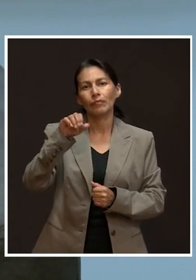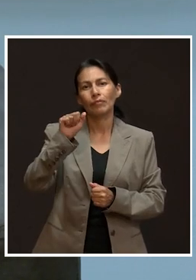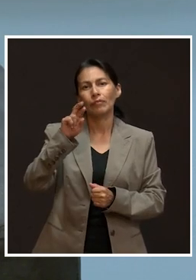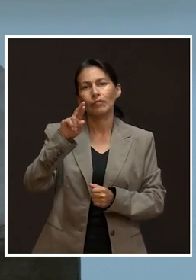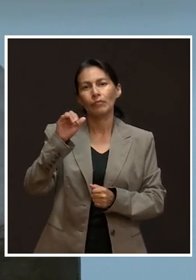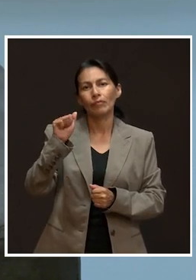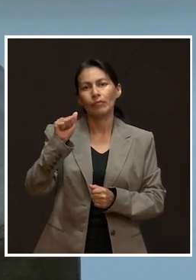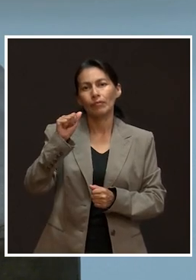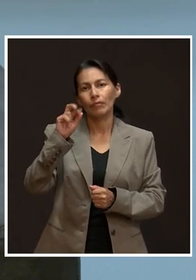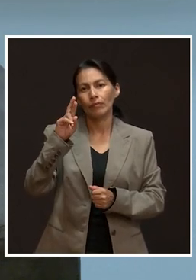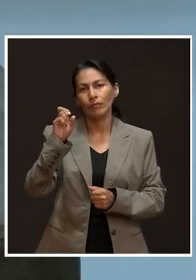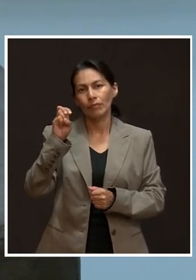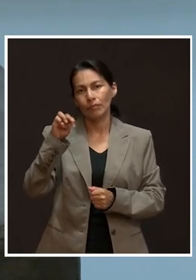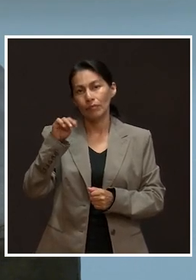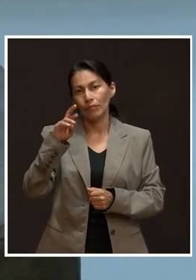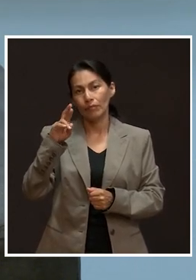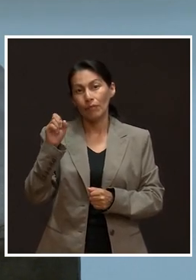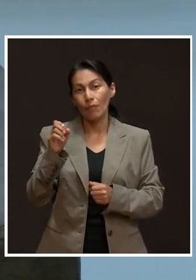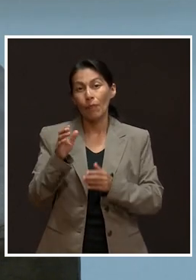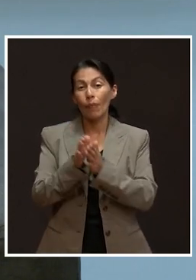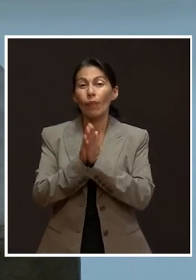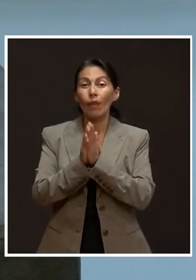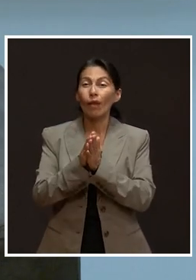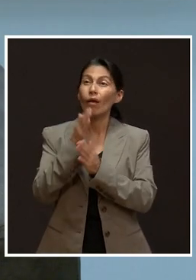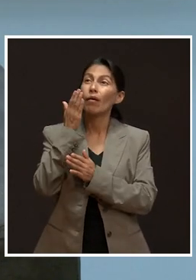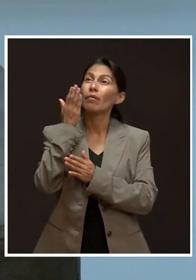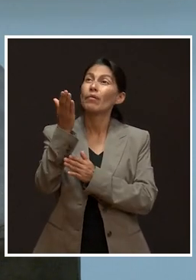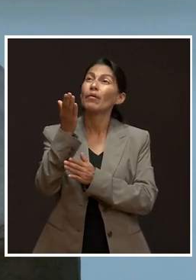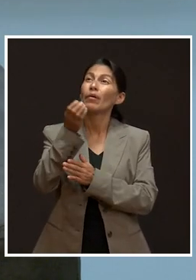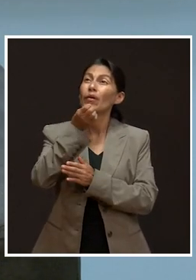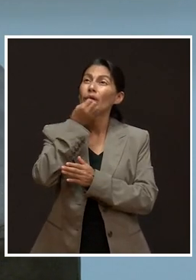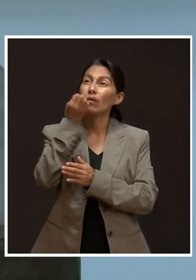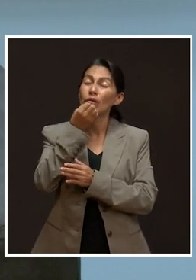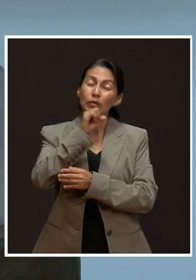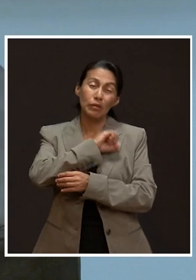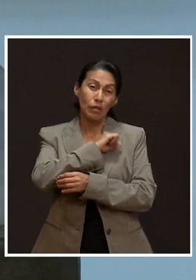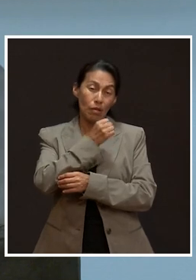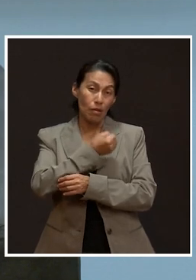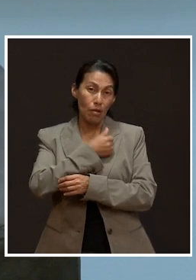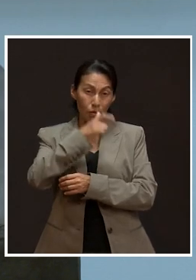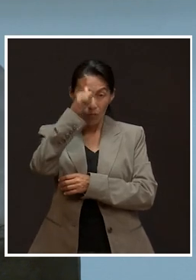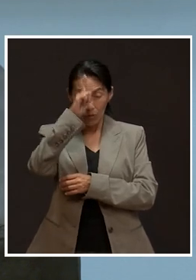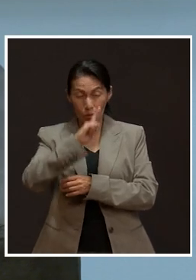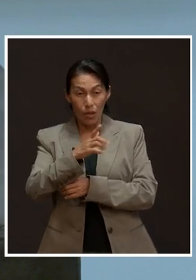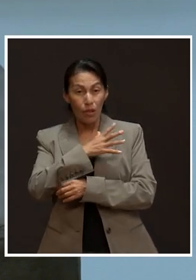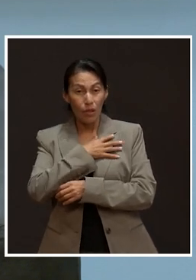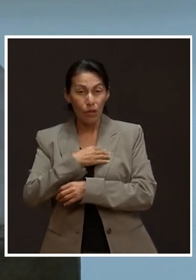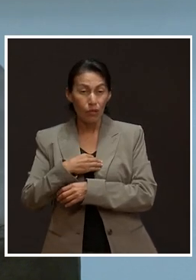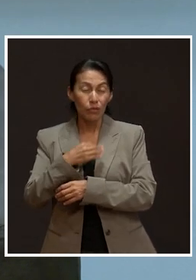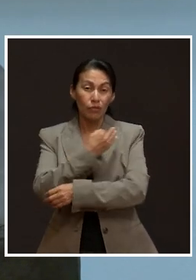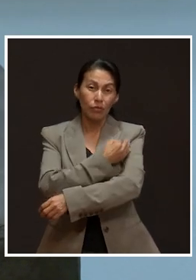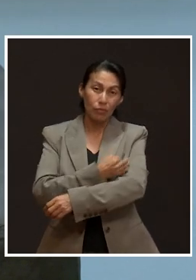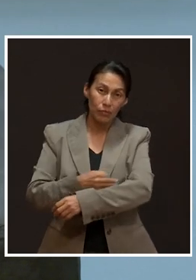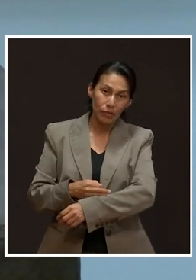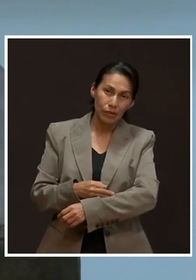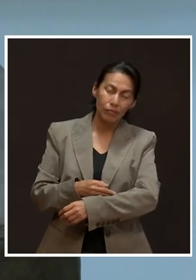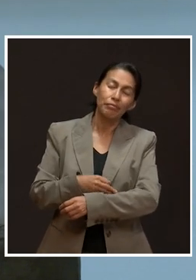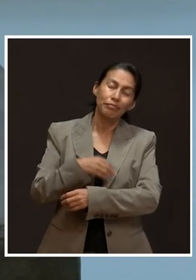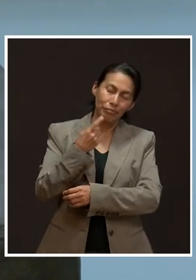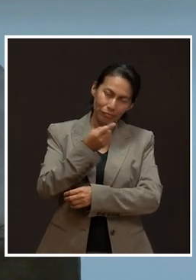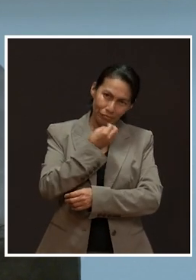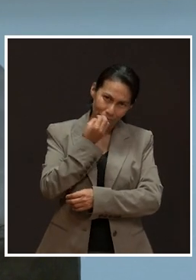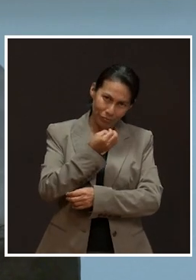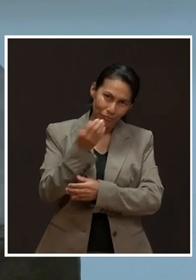contigo. María Ramírez, buenas noches a todos. Dios les bendiga. Pido oración por la salud espiritual de mis hijos